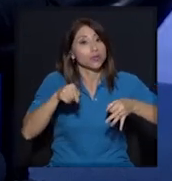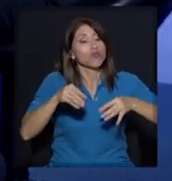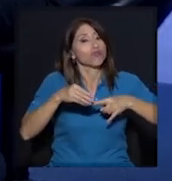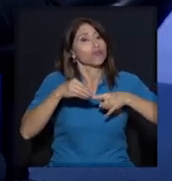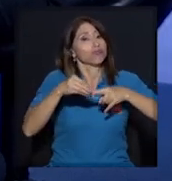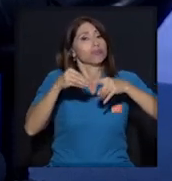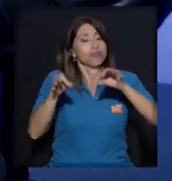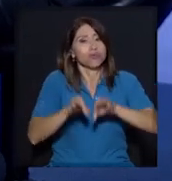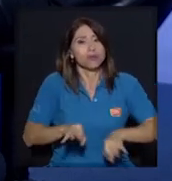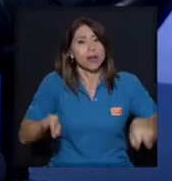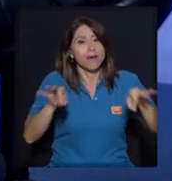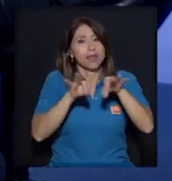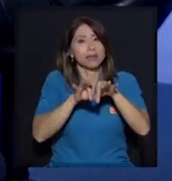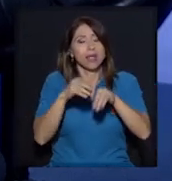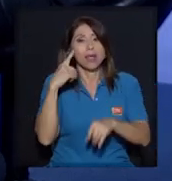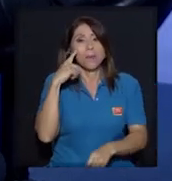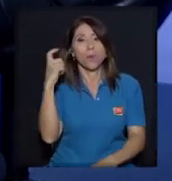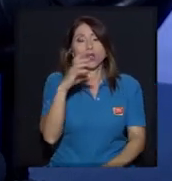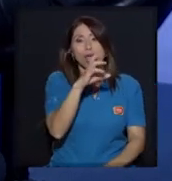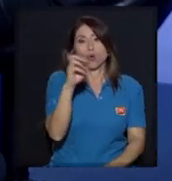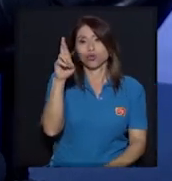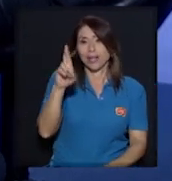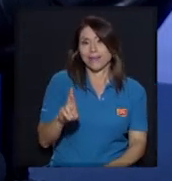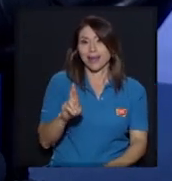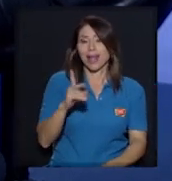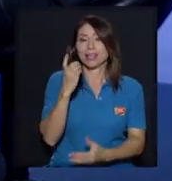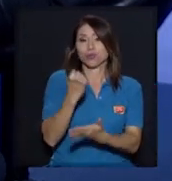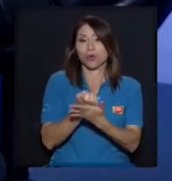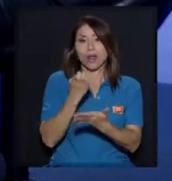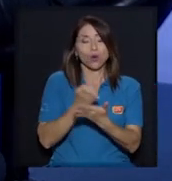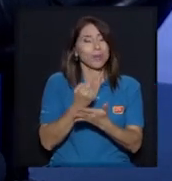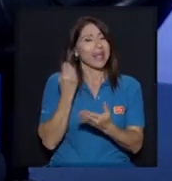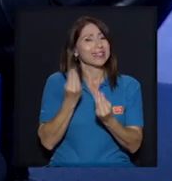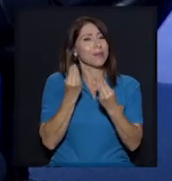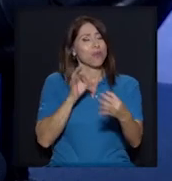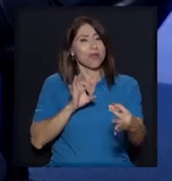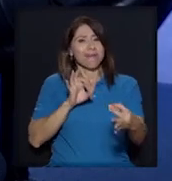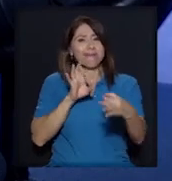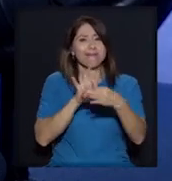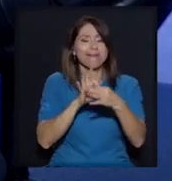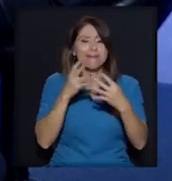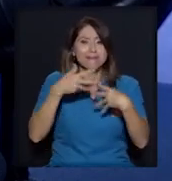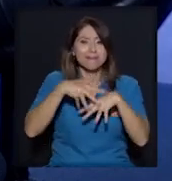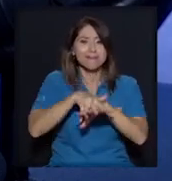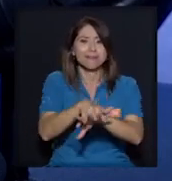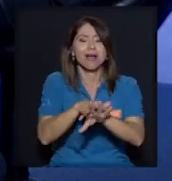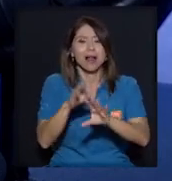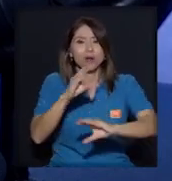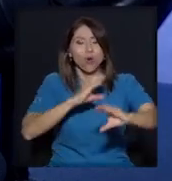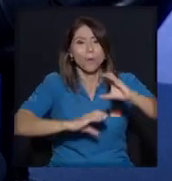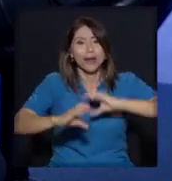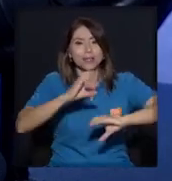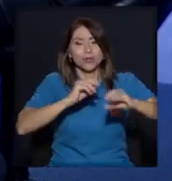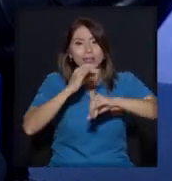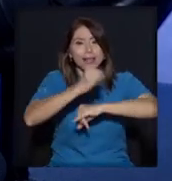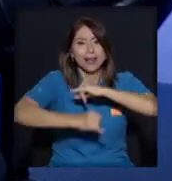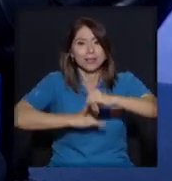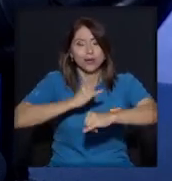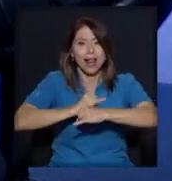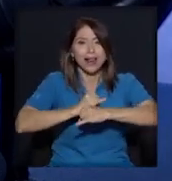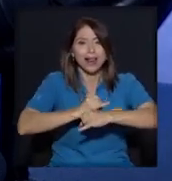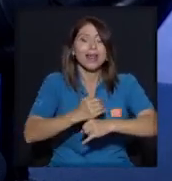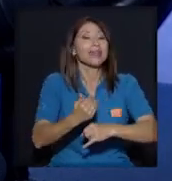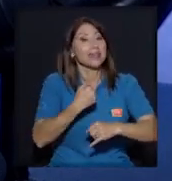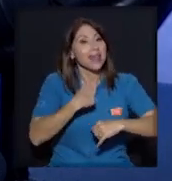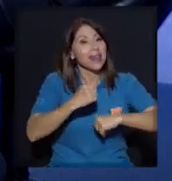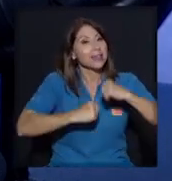porque Costa Rica, al ser una economía altamente integrada al comercio internacional, tiene estructuras de